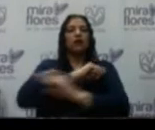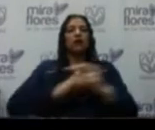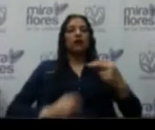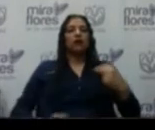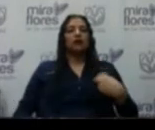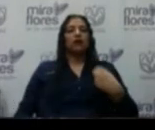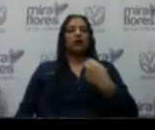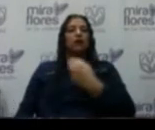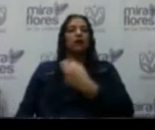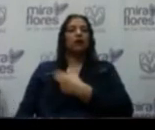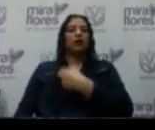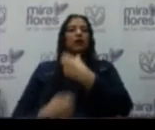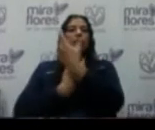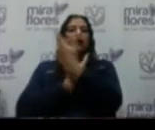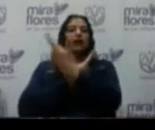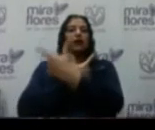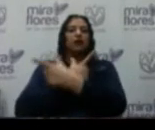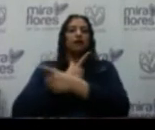Jacob. Somos